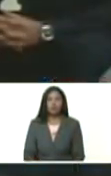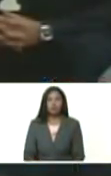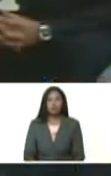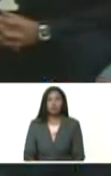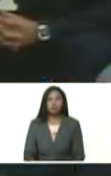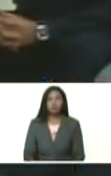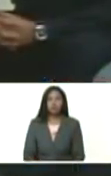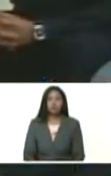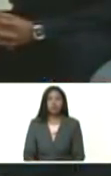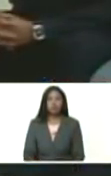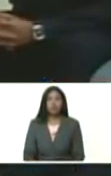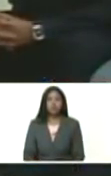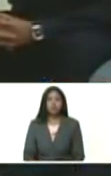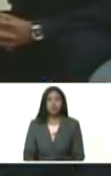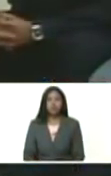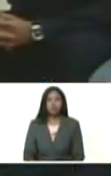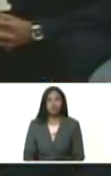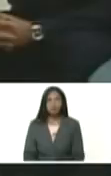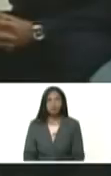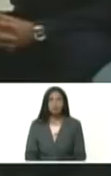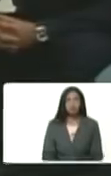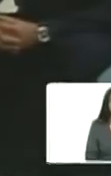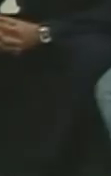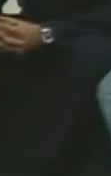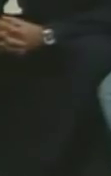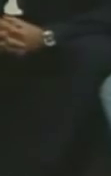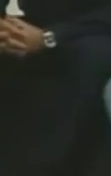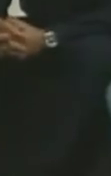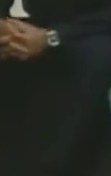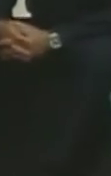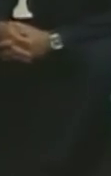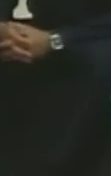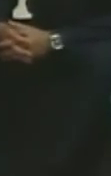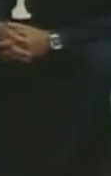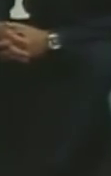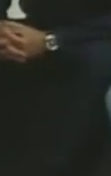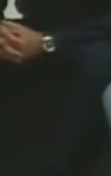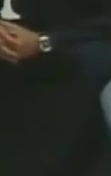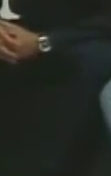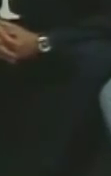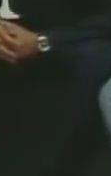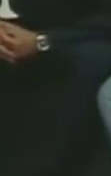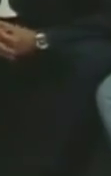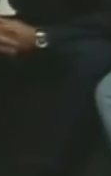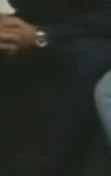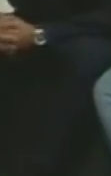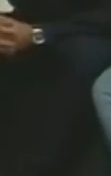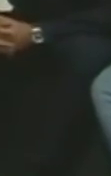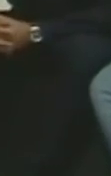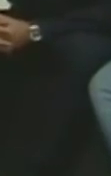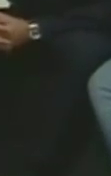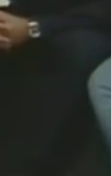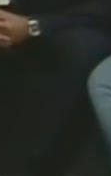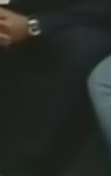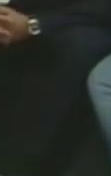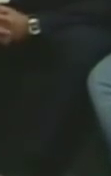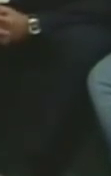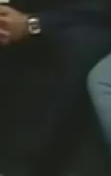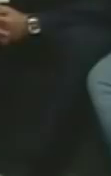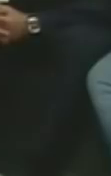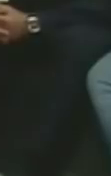En efecto, presidente. Bueno, yo le quiero hacer entrega tanto del título de propiedad que los hace propietarios, presidente. Esto es una